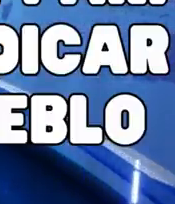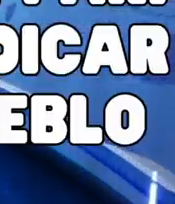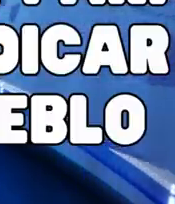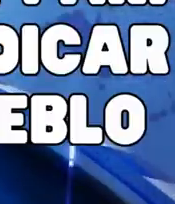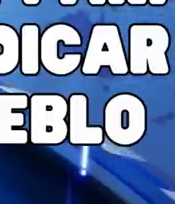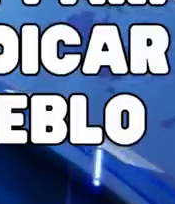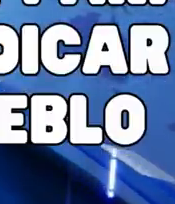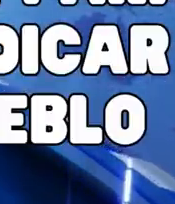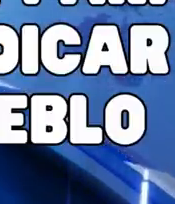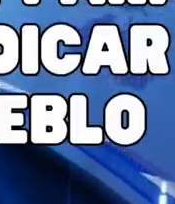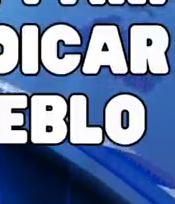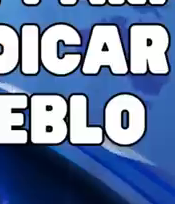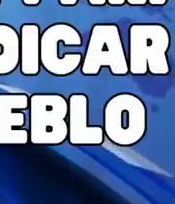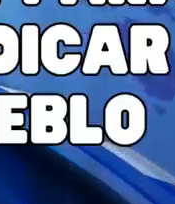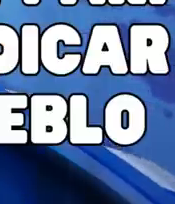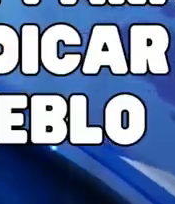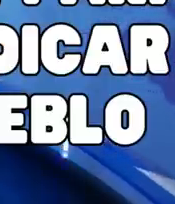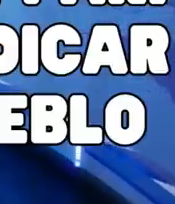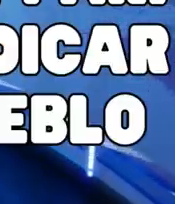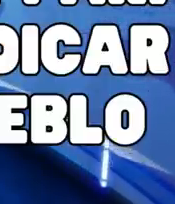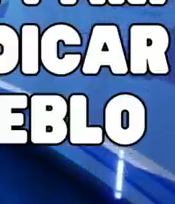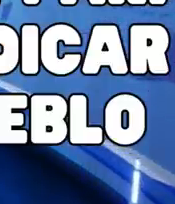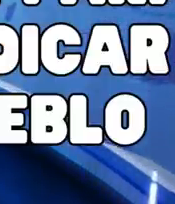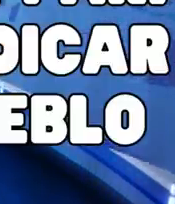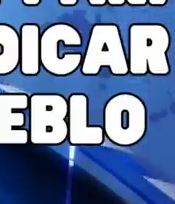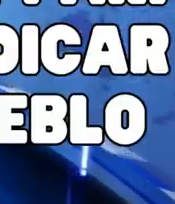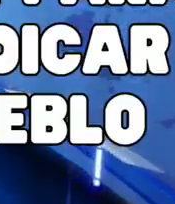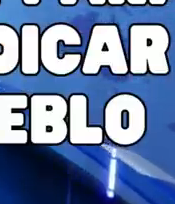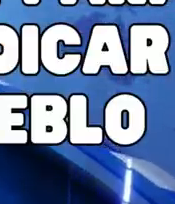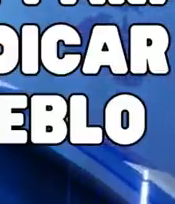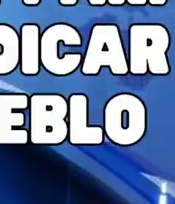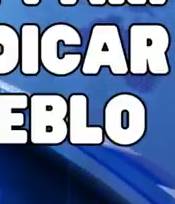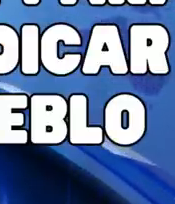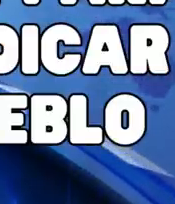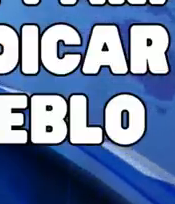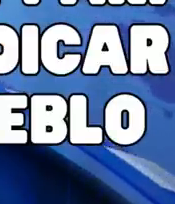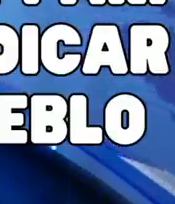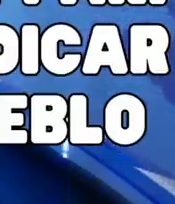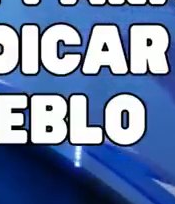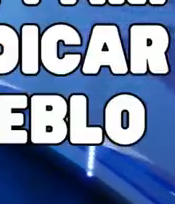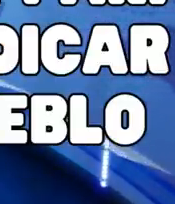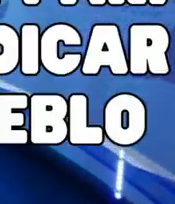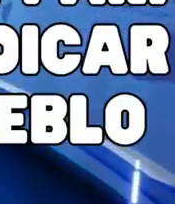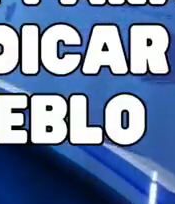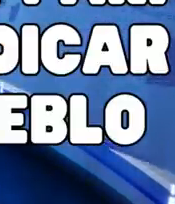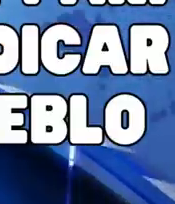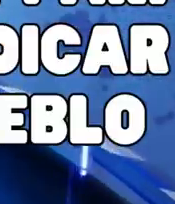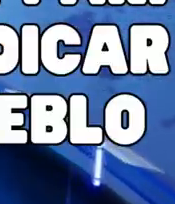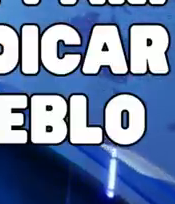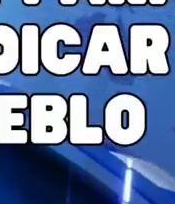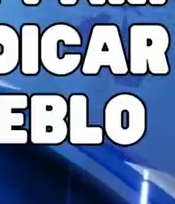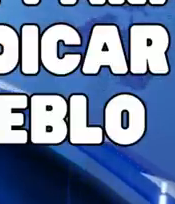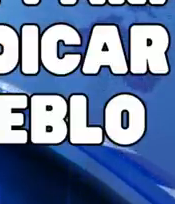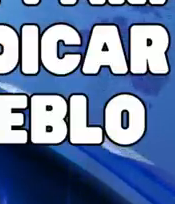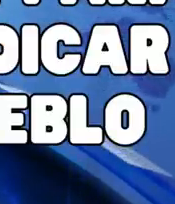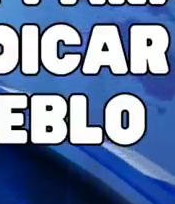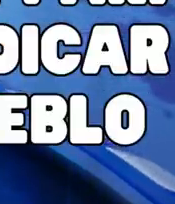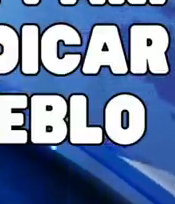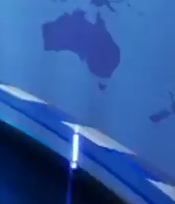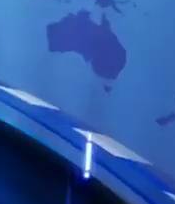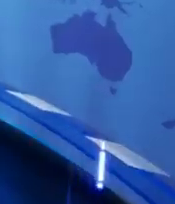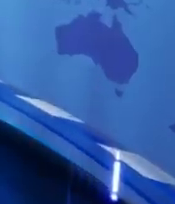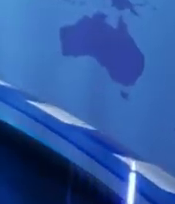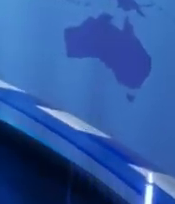no consumaron su obra de destrucción, porque el pueblo dijo basta.